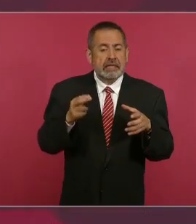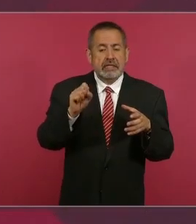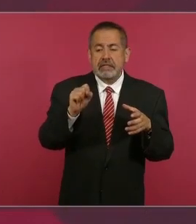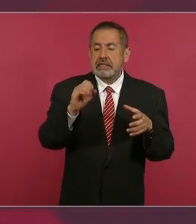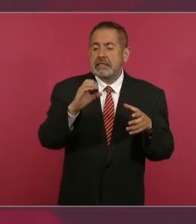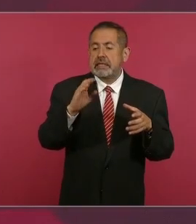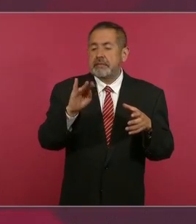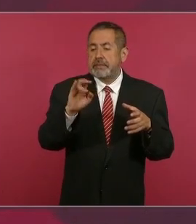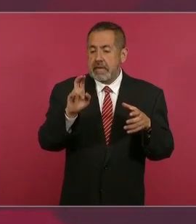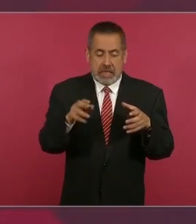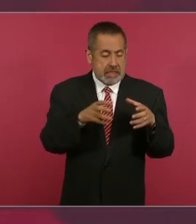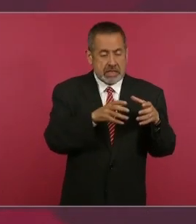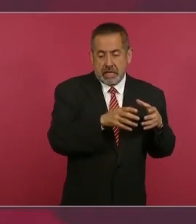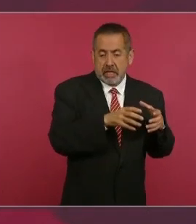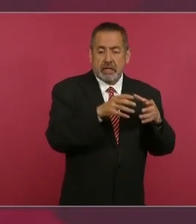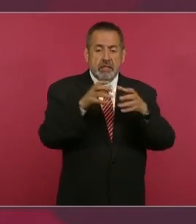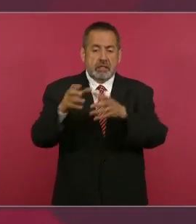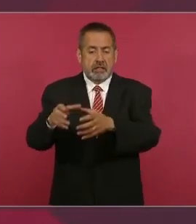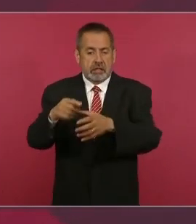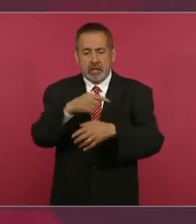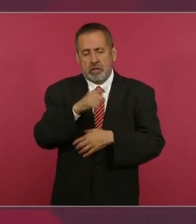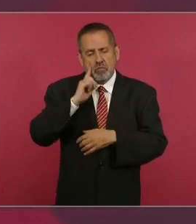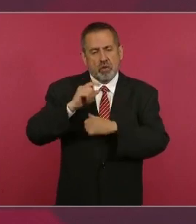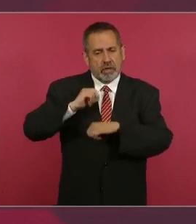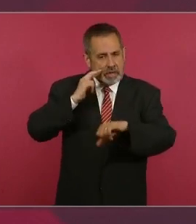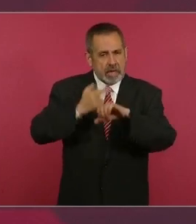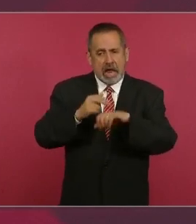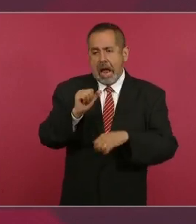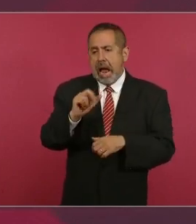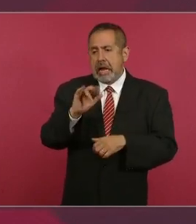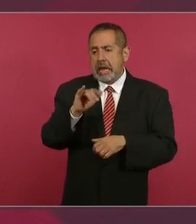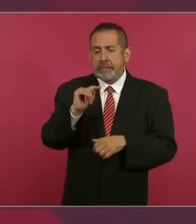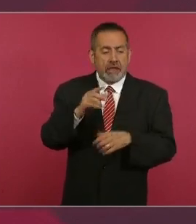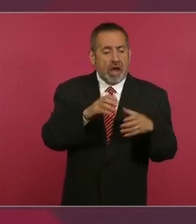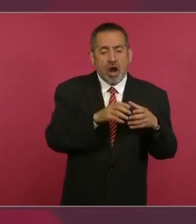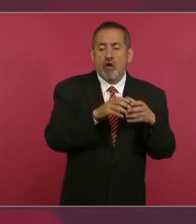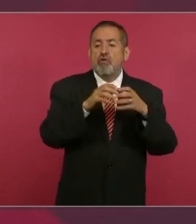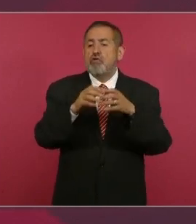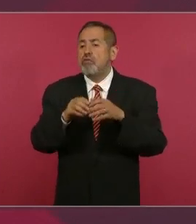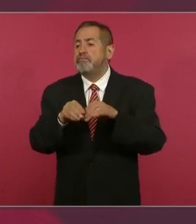Bienestar a cargo de Ariana Montiel para hacer un censo